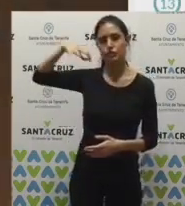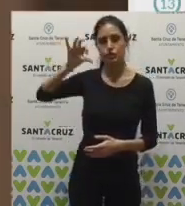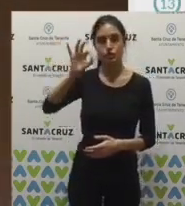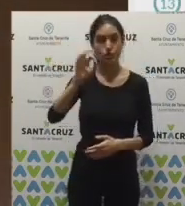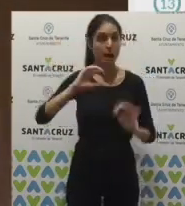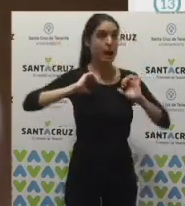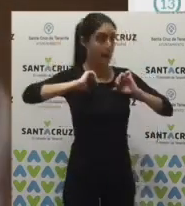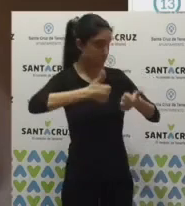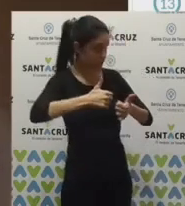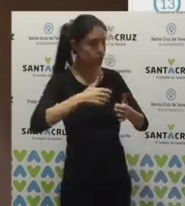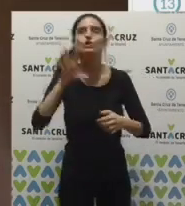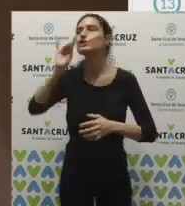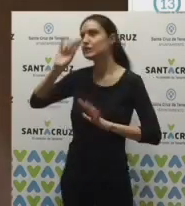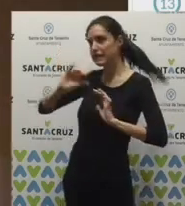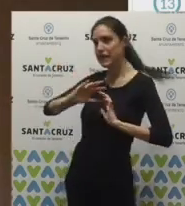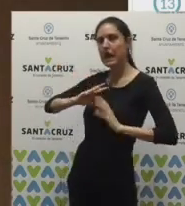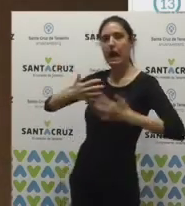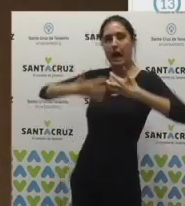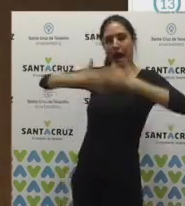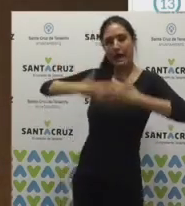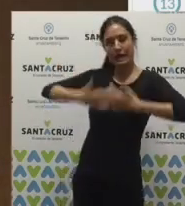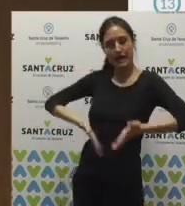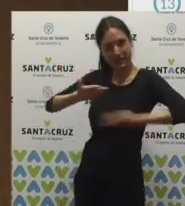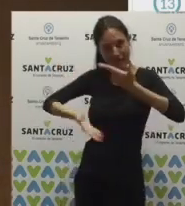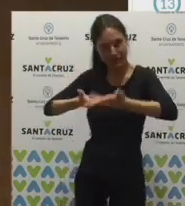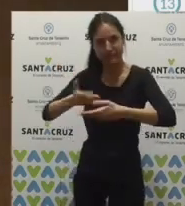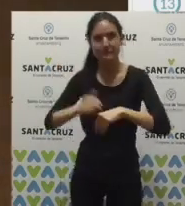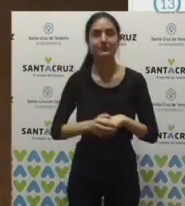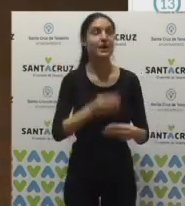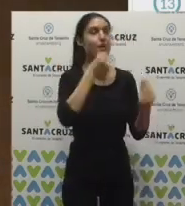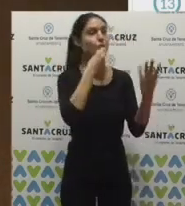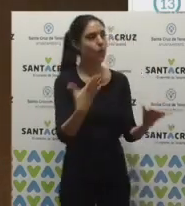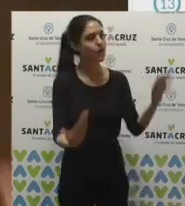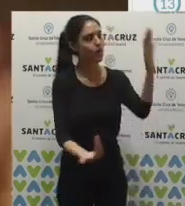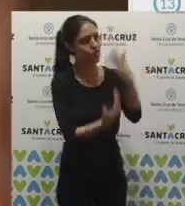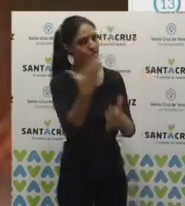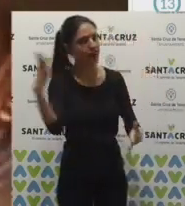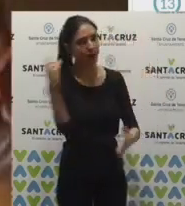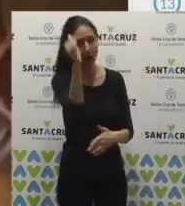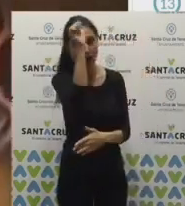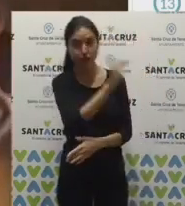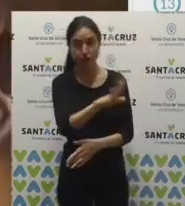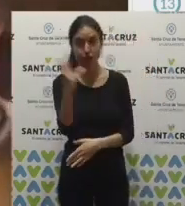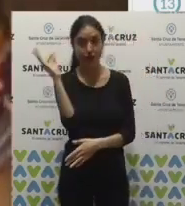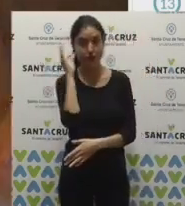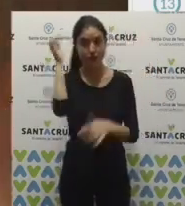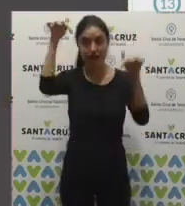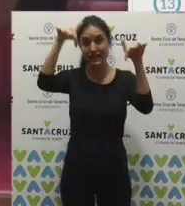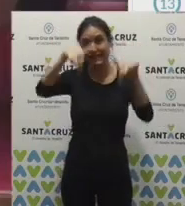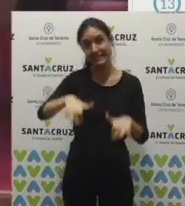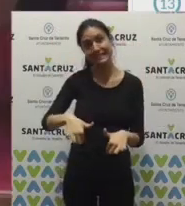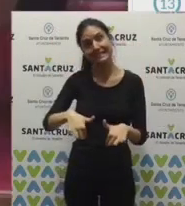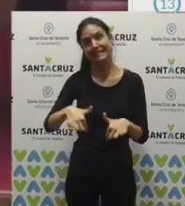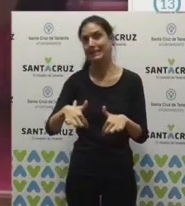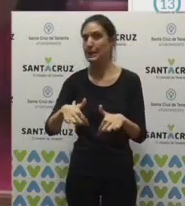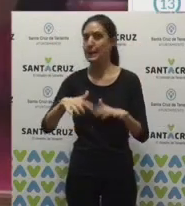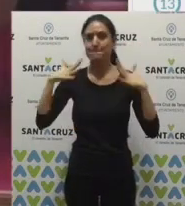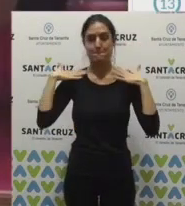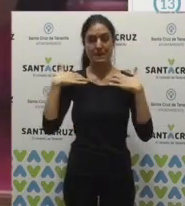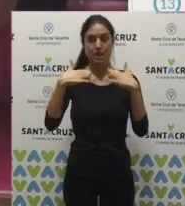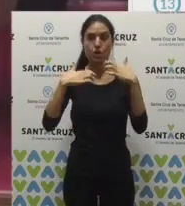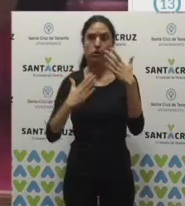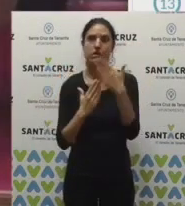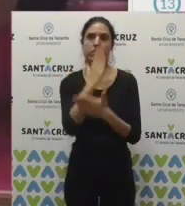sí arranque buenos días a todos ya todas en este accidentado juego pleno